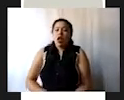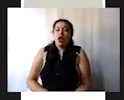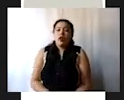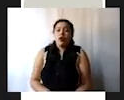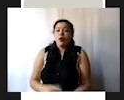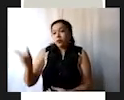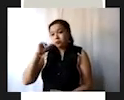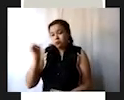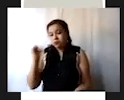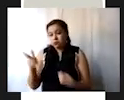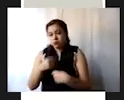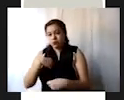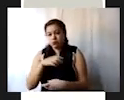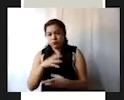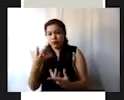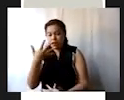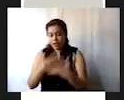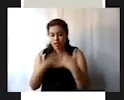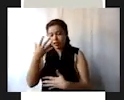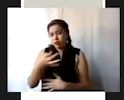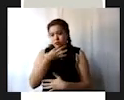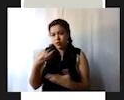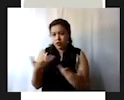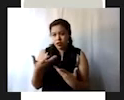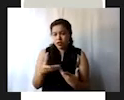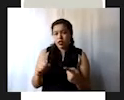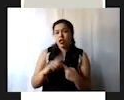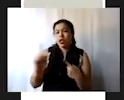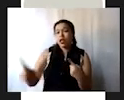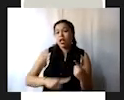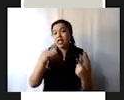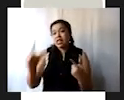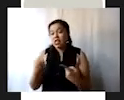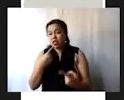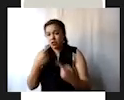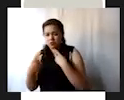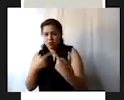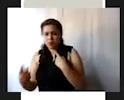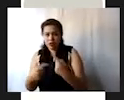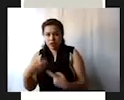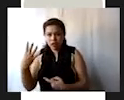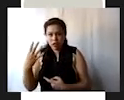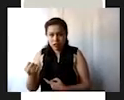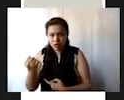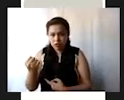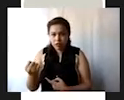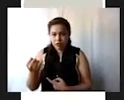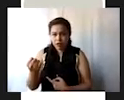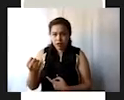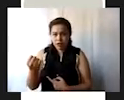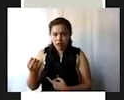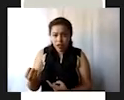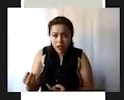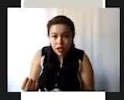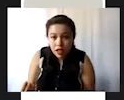tanto completar en 15 minutos como después compartir en unos breves minutos los principales hallazgos. Y